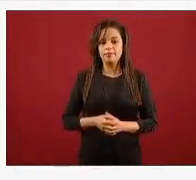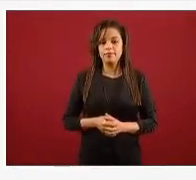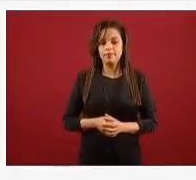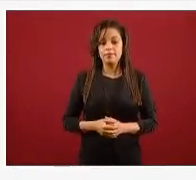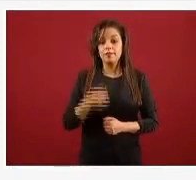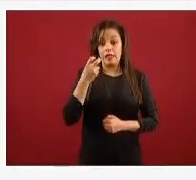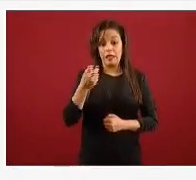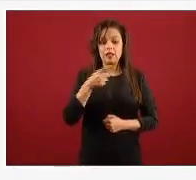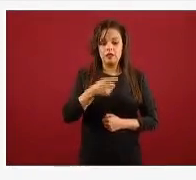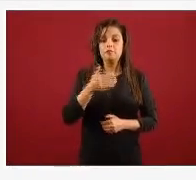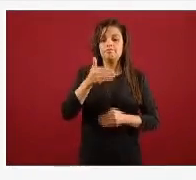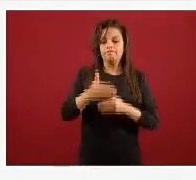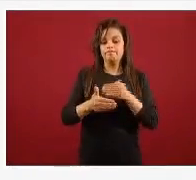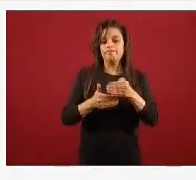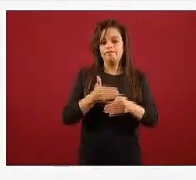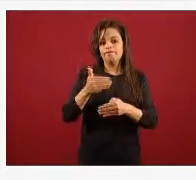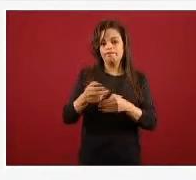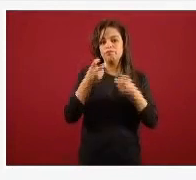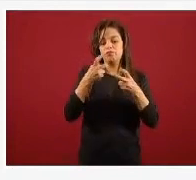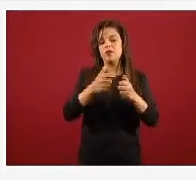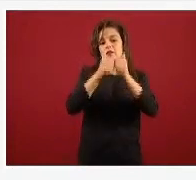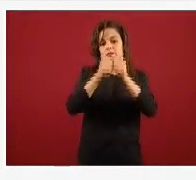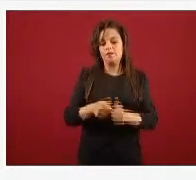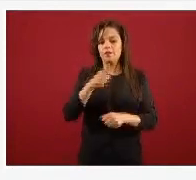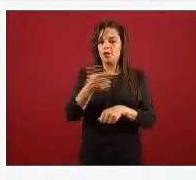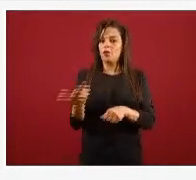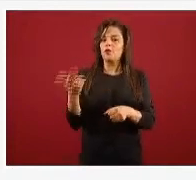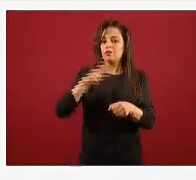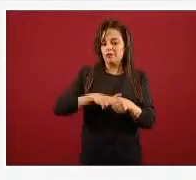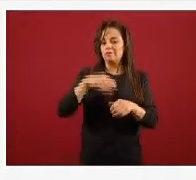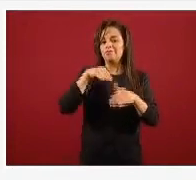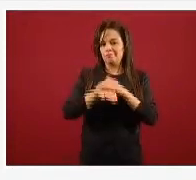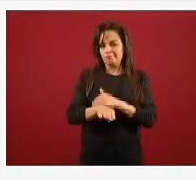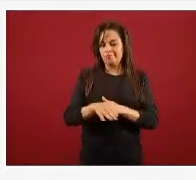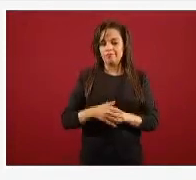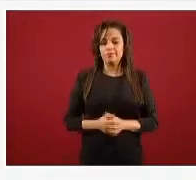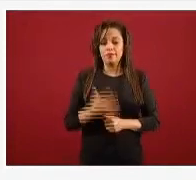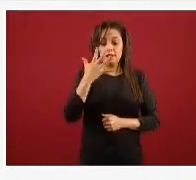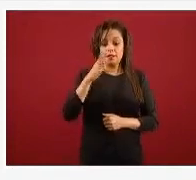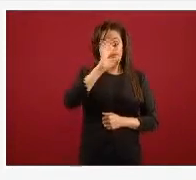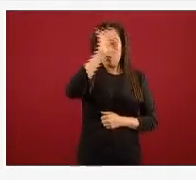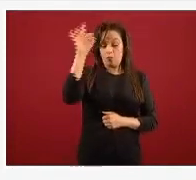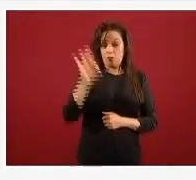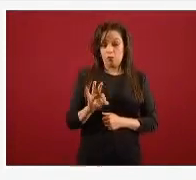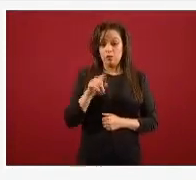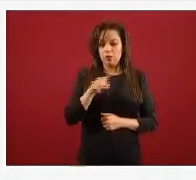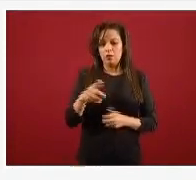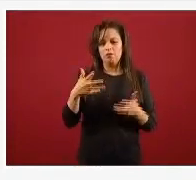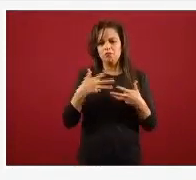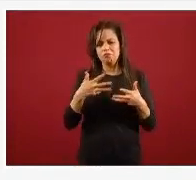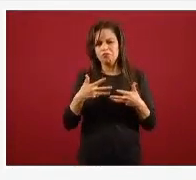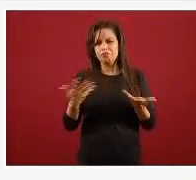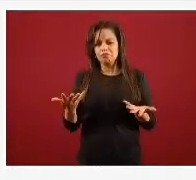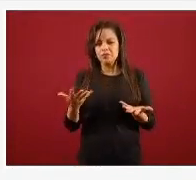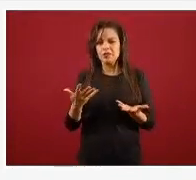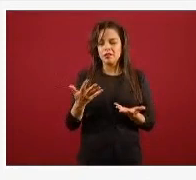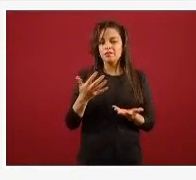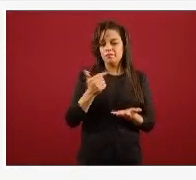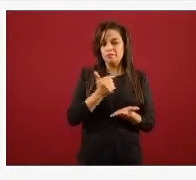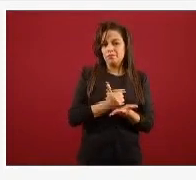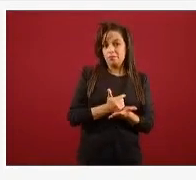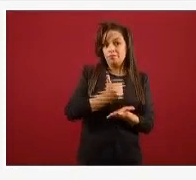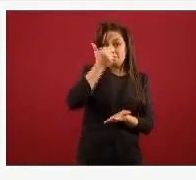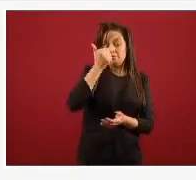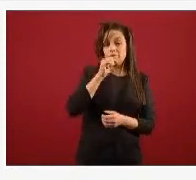la evolución durante la hospitalización, incluyendo un 5% que se encontraron en una condición crítica, digamos, dado